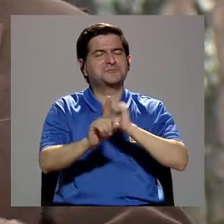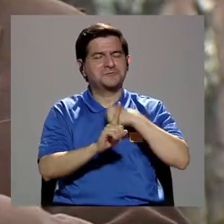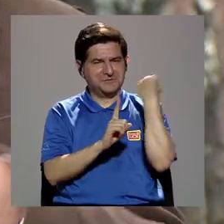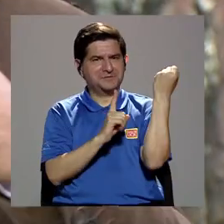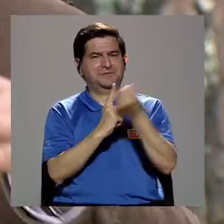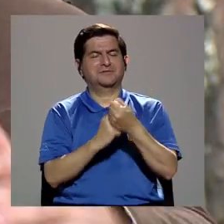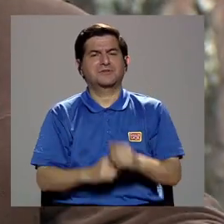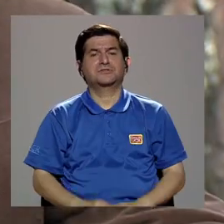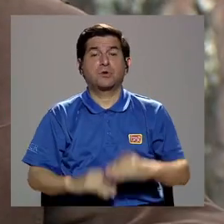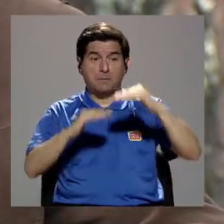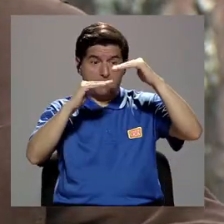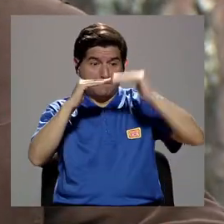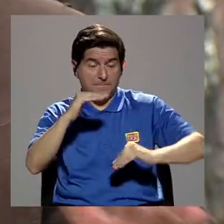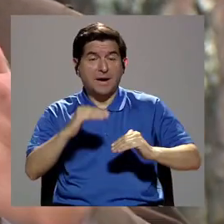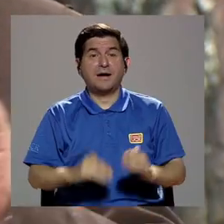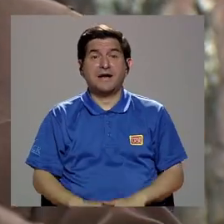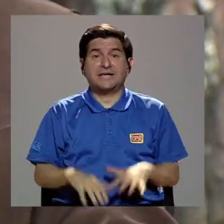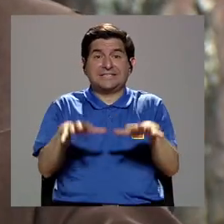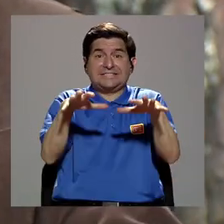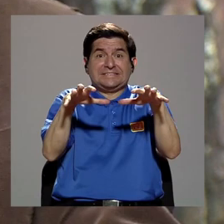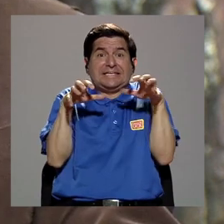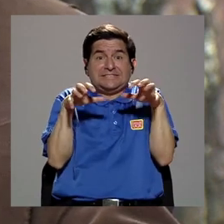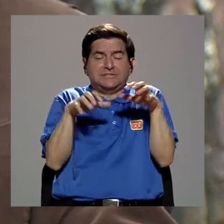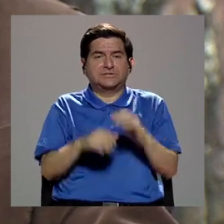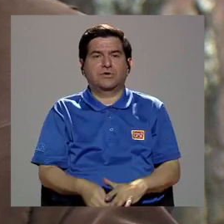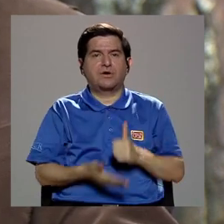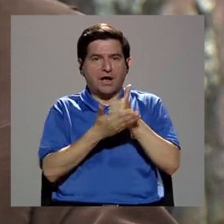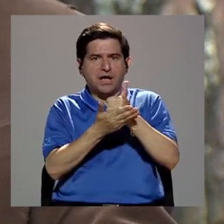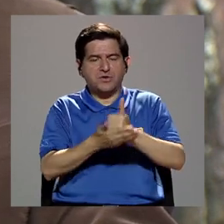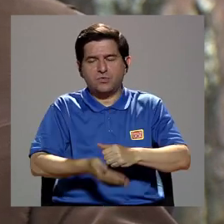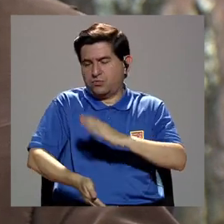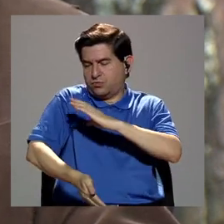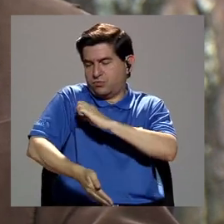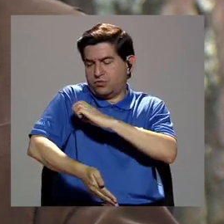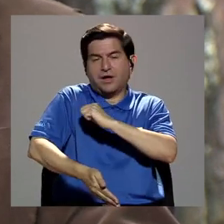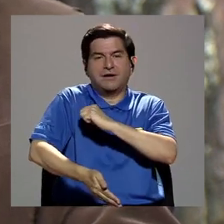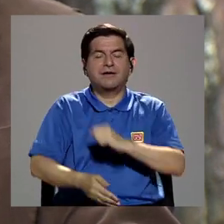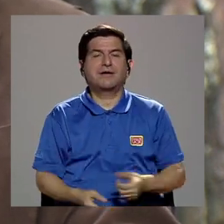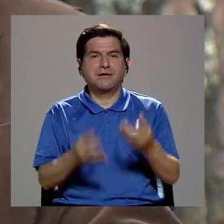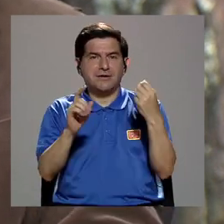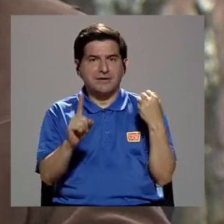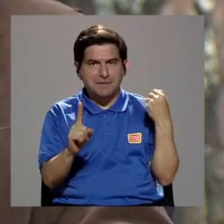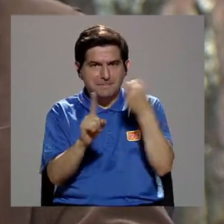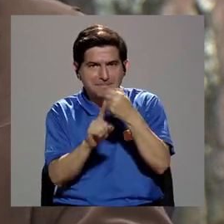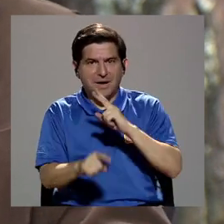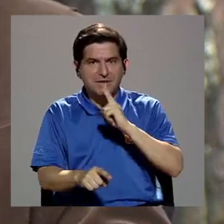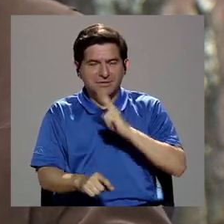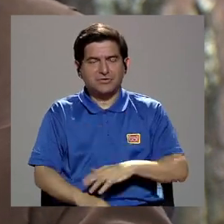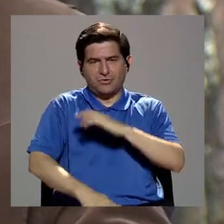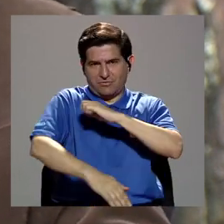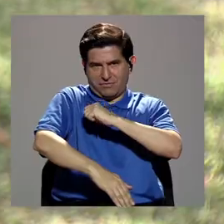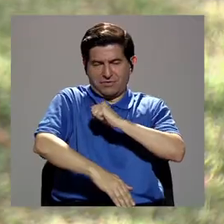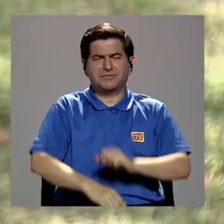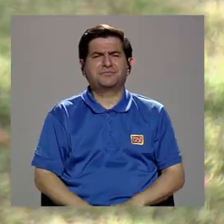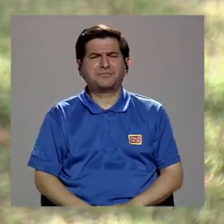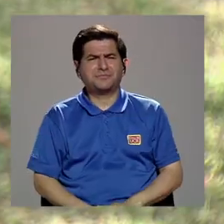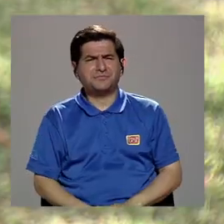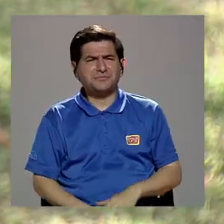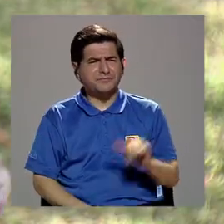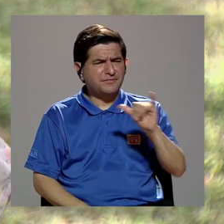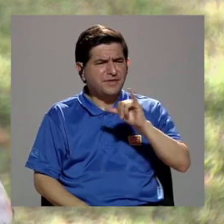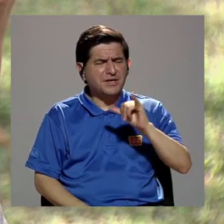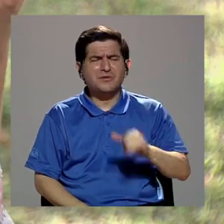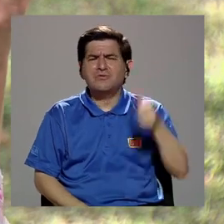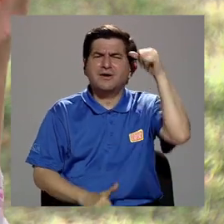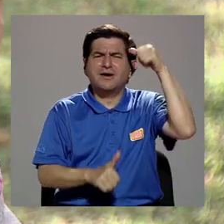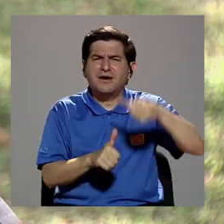esa condición y bajar inclusive el nivel tensional, que eso baja la presión arterial. Entonces tiene un impacto real sobre la presión arterial. Y esto puede sumar un poquitito